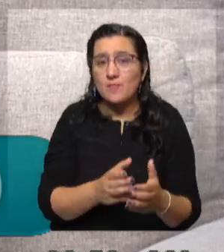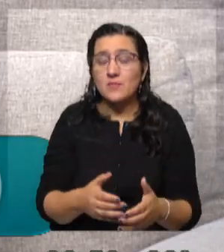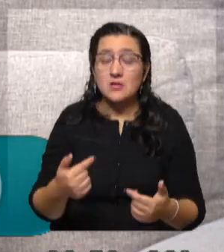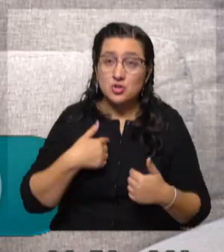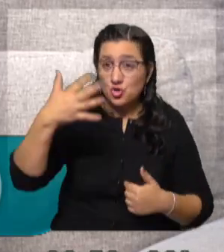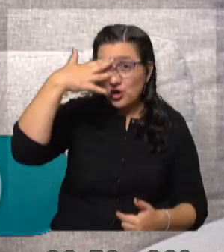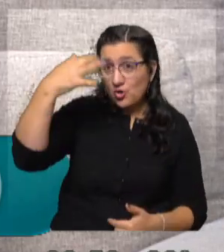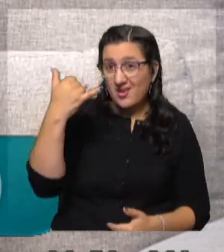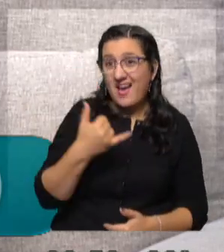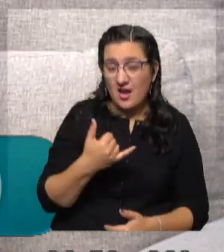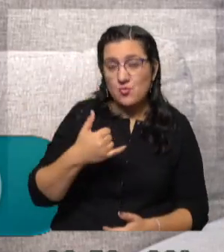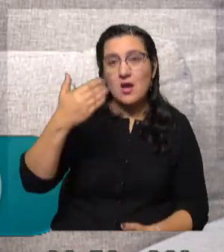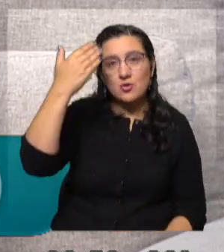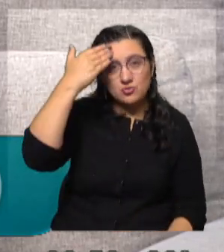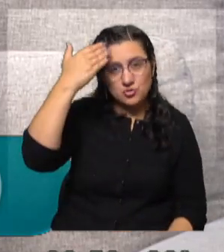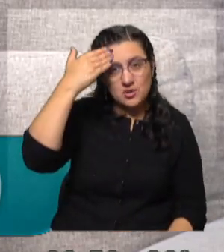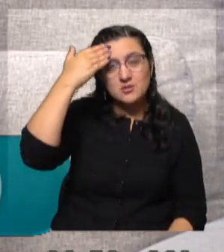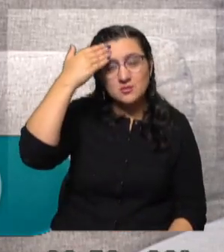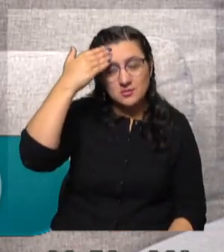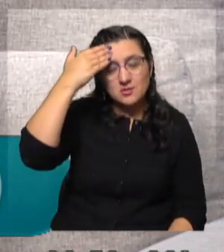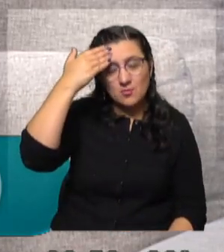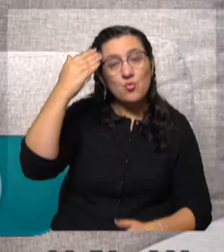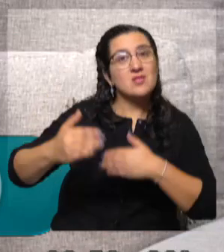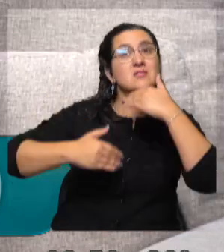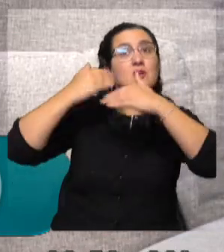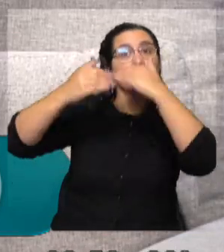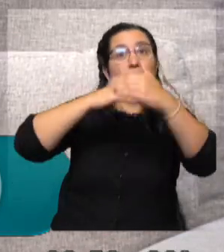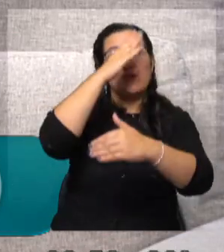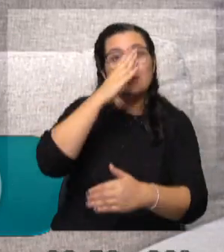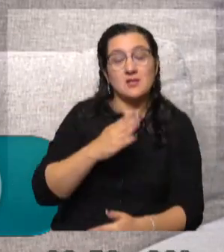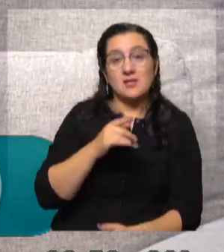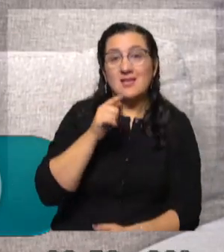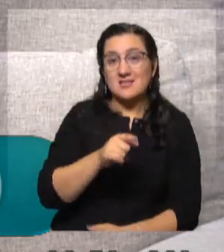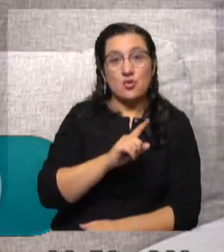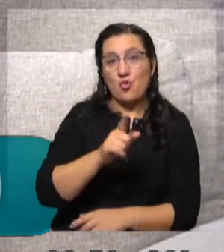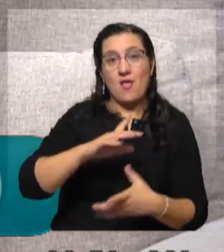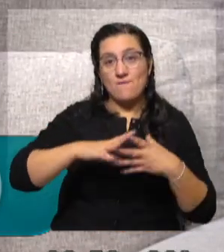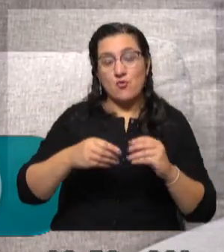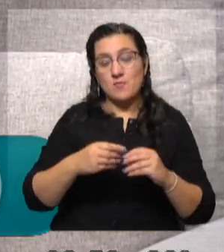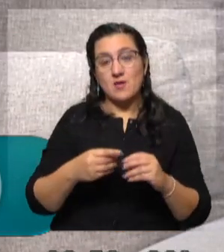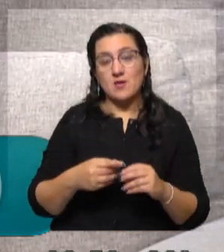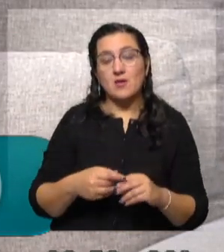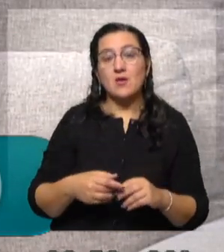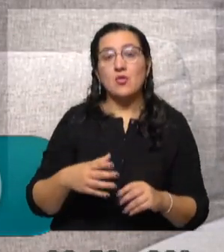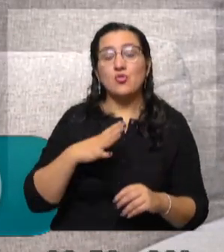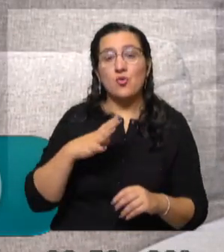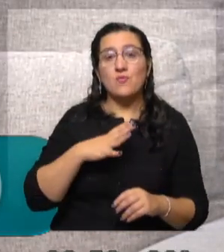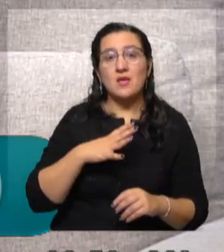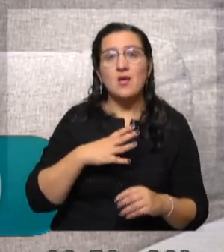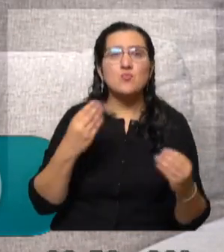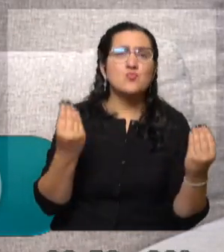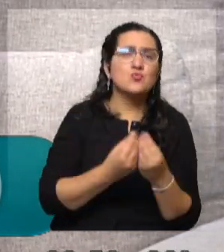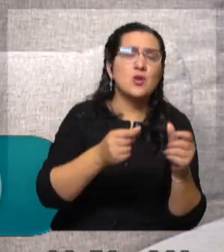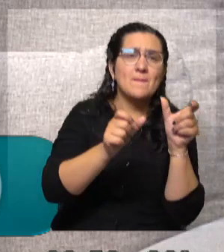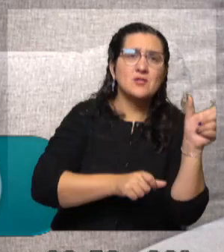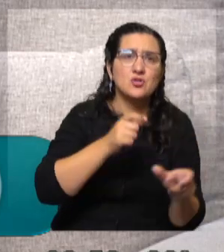yo creo que hay una conciencia muy desarrollada hoy en Brasil de que ese no es el camino sigue habiendo una enorme cantidad de brasileras y